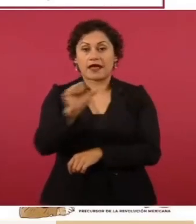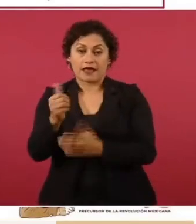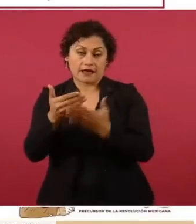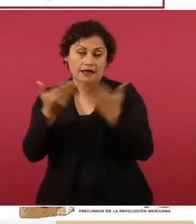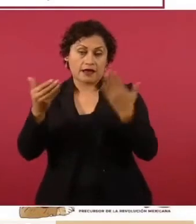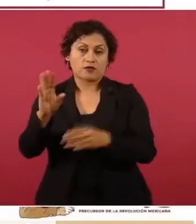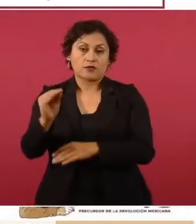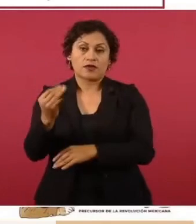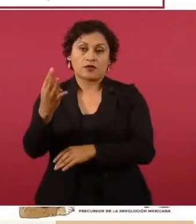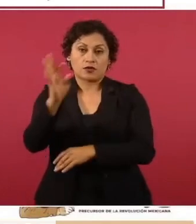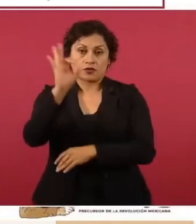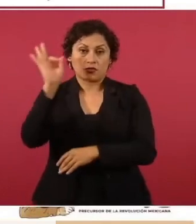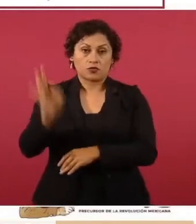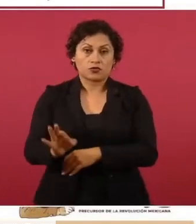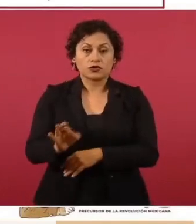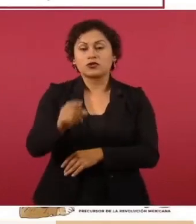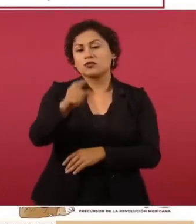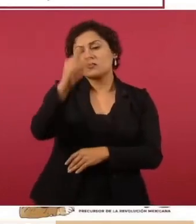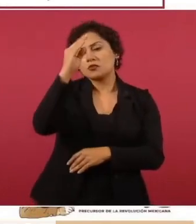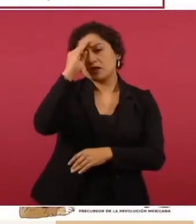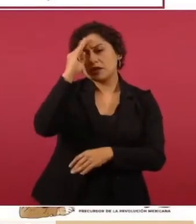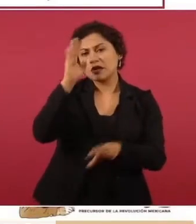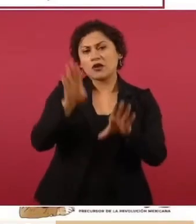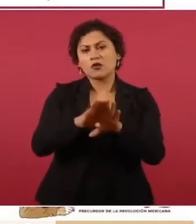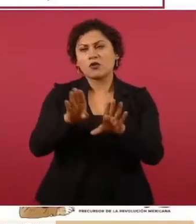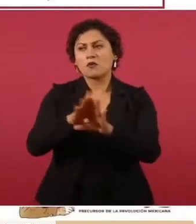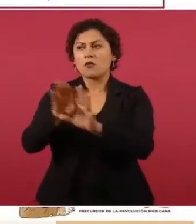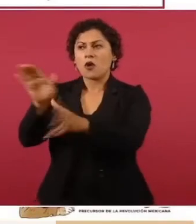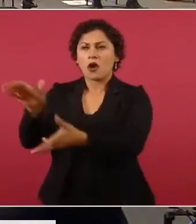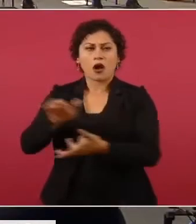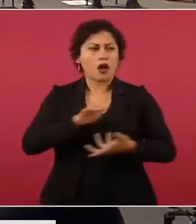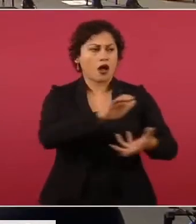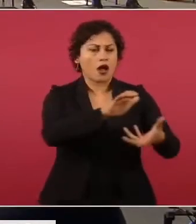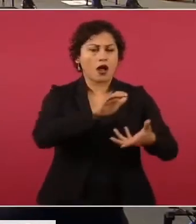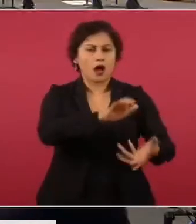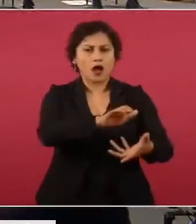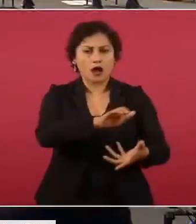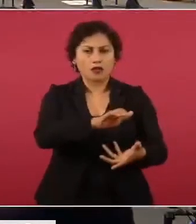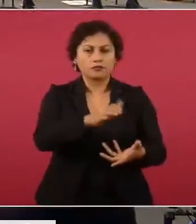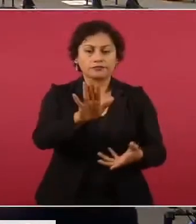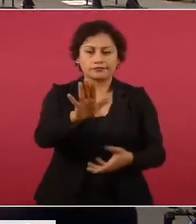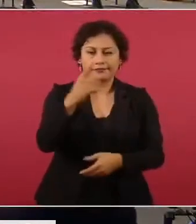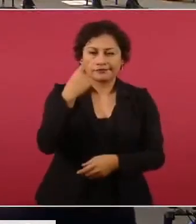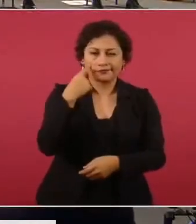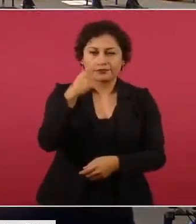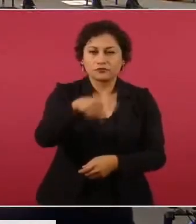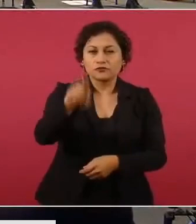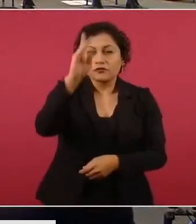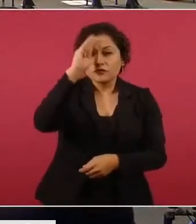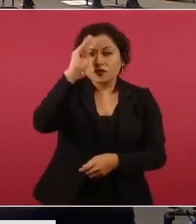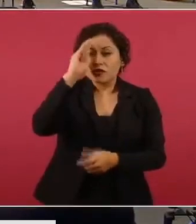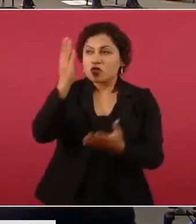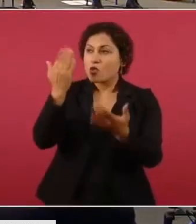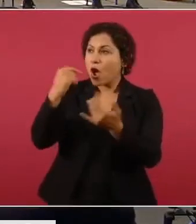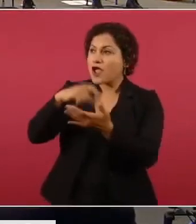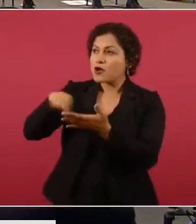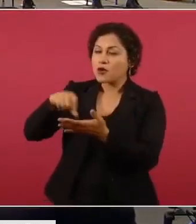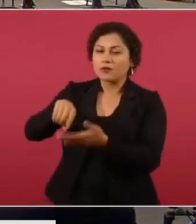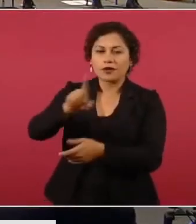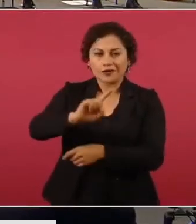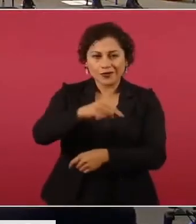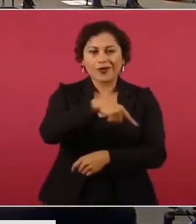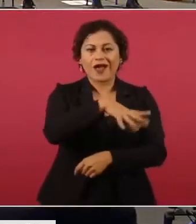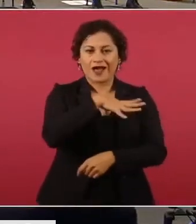qué es importante cambiar esta idea del abasto? Porque en muchos de esos estados sí estaban los medicamentos, pero no estaban llegando a los usuarios, a